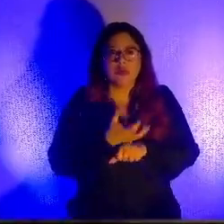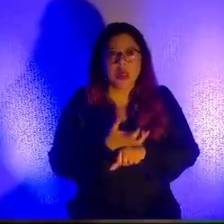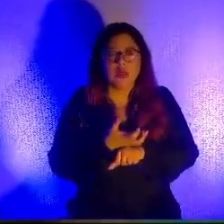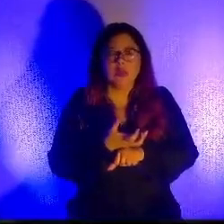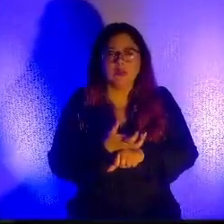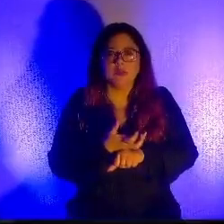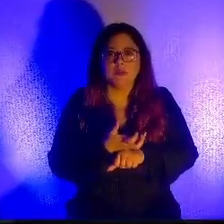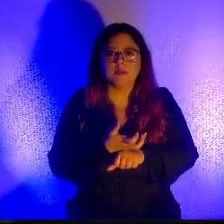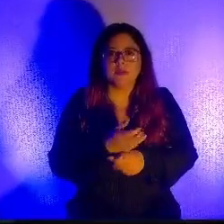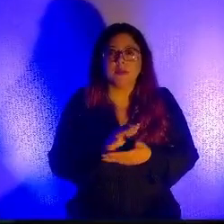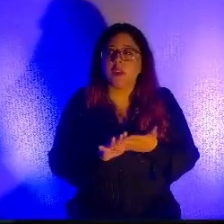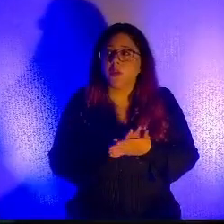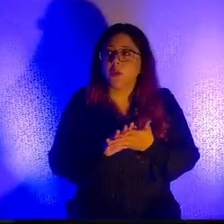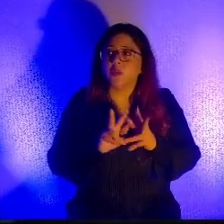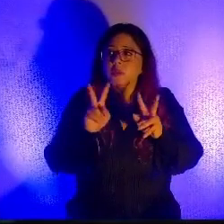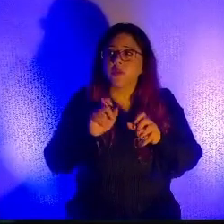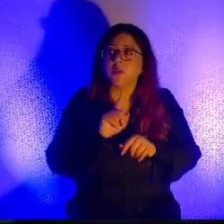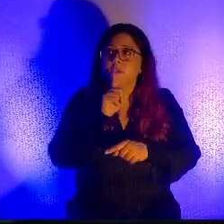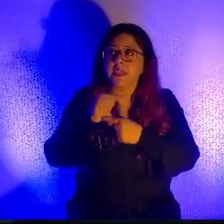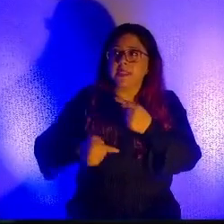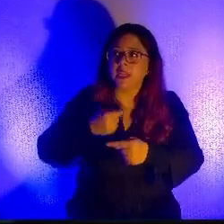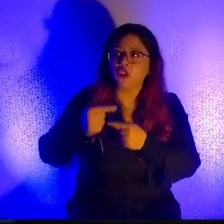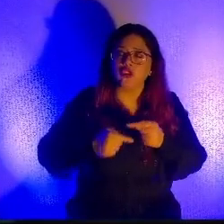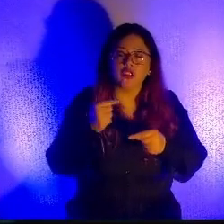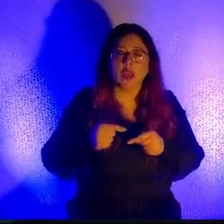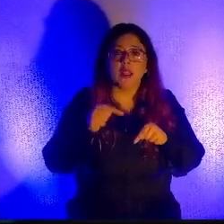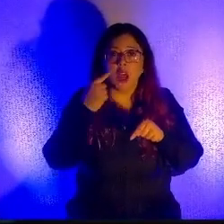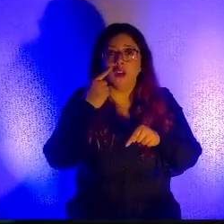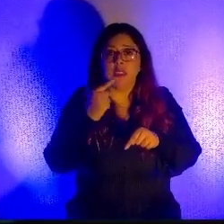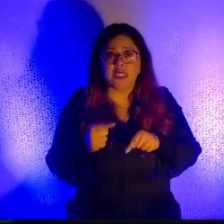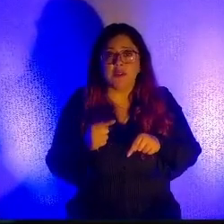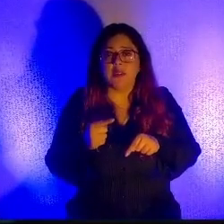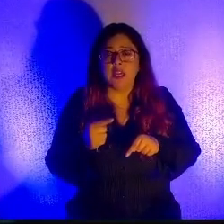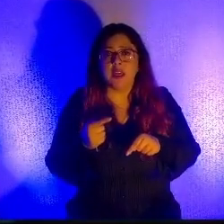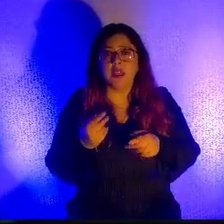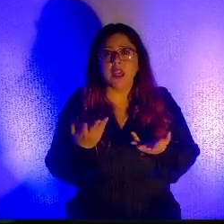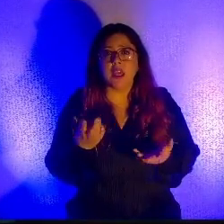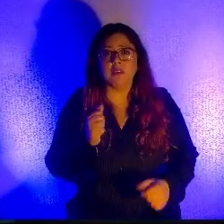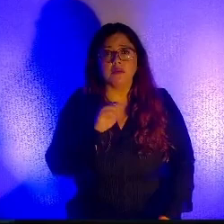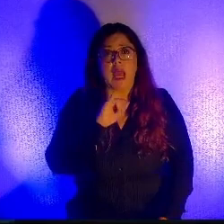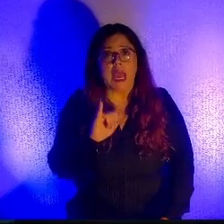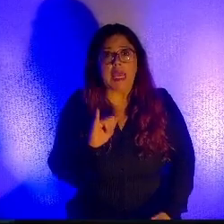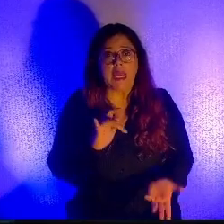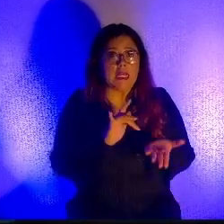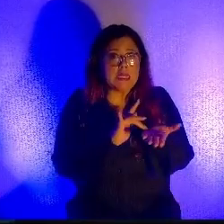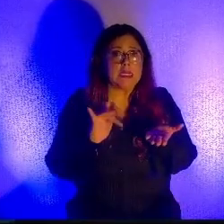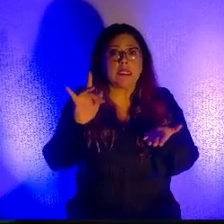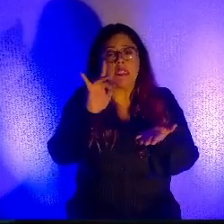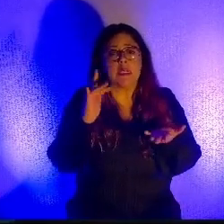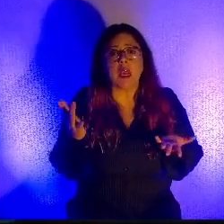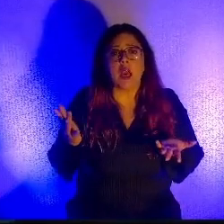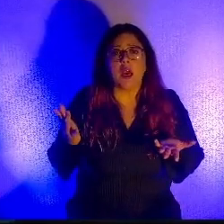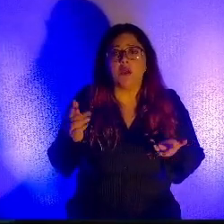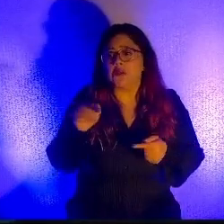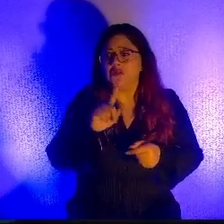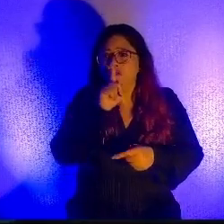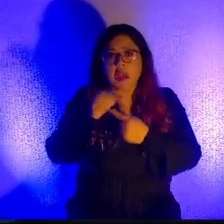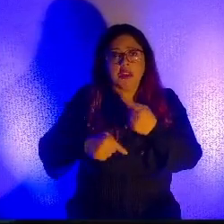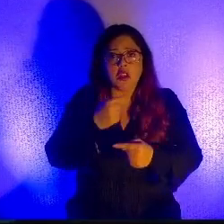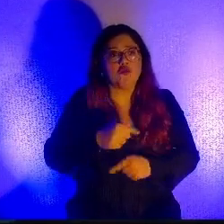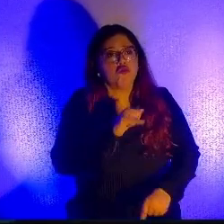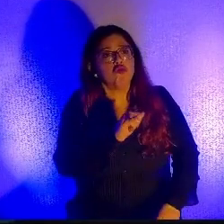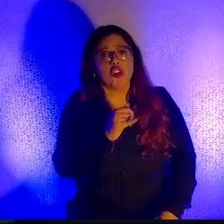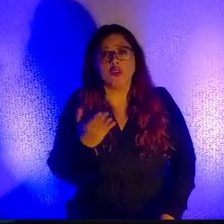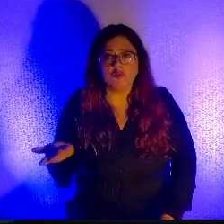hablamos hoy de la eii tradicional es un concepto que ahora parece raro hablar no e tan nuevo ya podemos decir que hay e tradicional sí